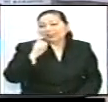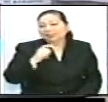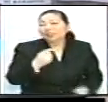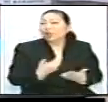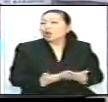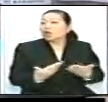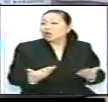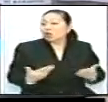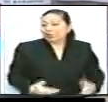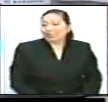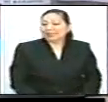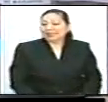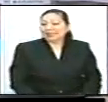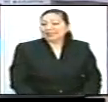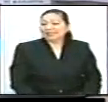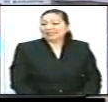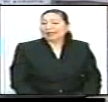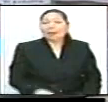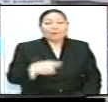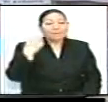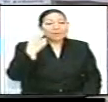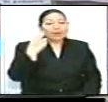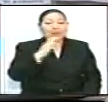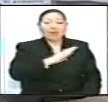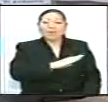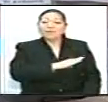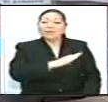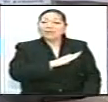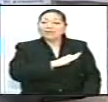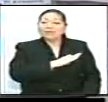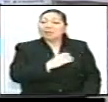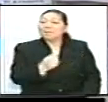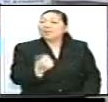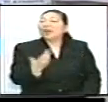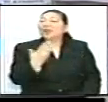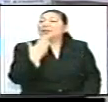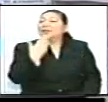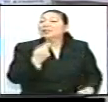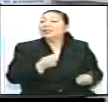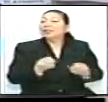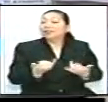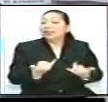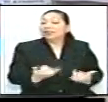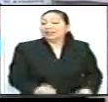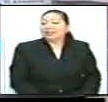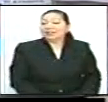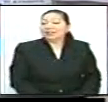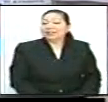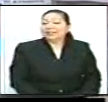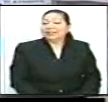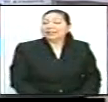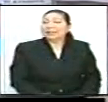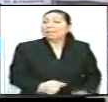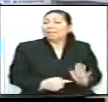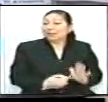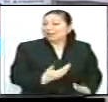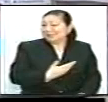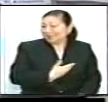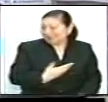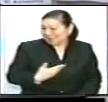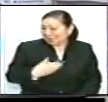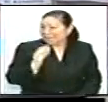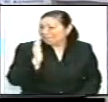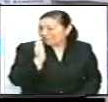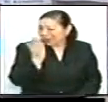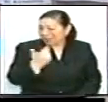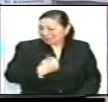cosas en términos de política fiscal y política monetaria. ¿Quién maneja esto? Es el presidente de la República y